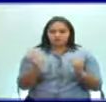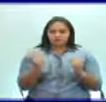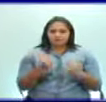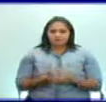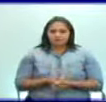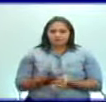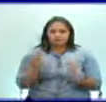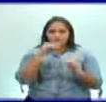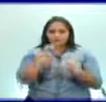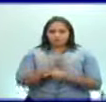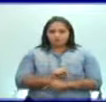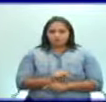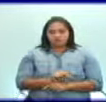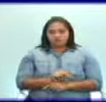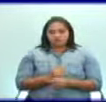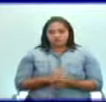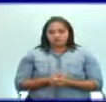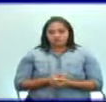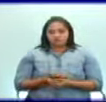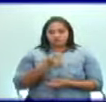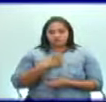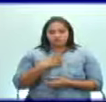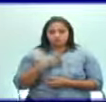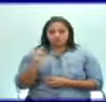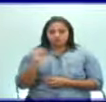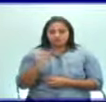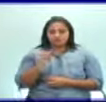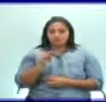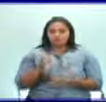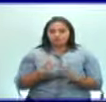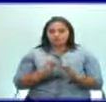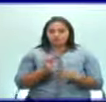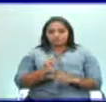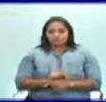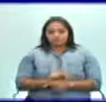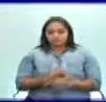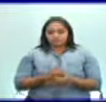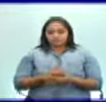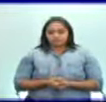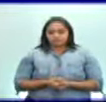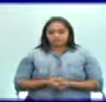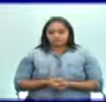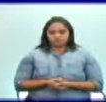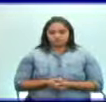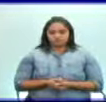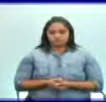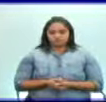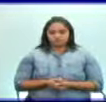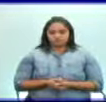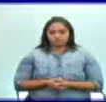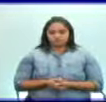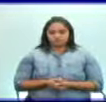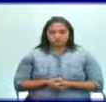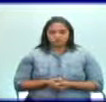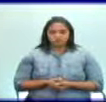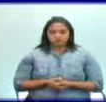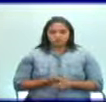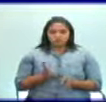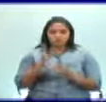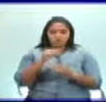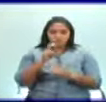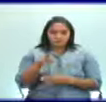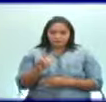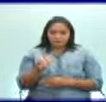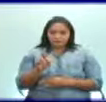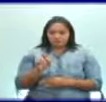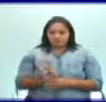implica analíticamente que no tiene ceros la función. Paridad no es par ni impar, tiene la vía analítica. Para que una función sea par, f de x tiene que